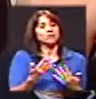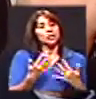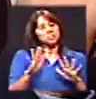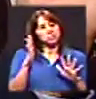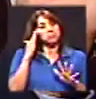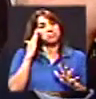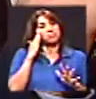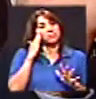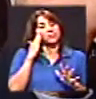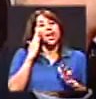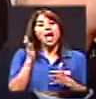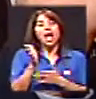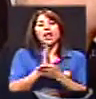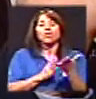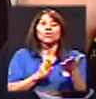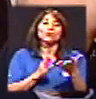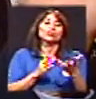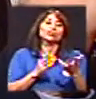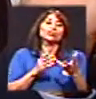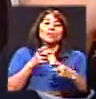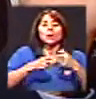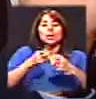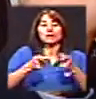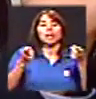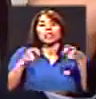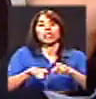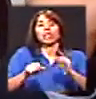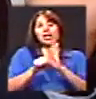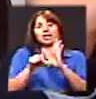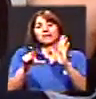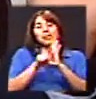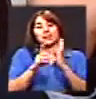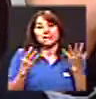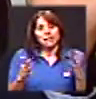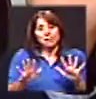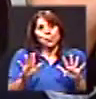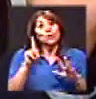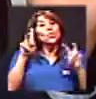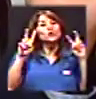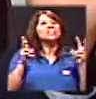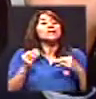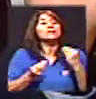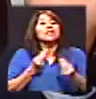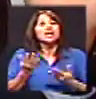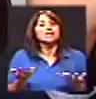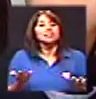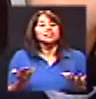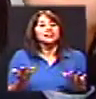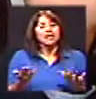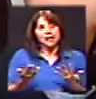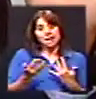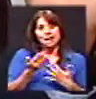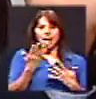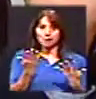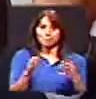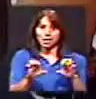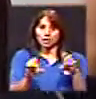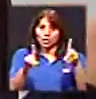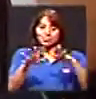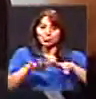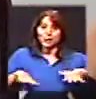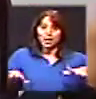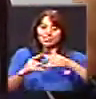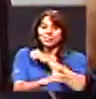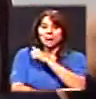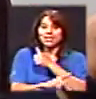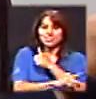en cuesta de moras que mirar. Bueno, uno de los temas es la interacción, la educación en este país